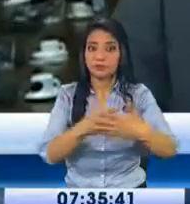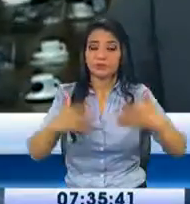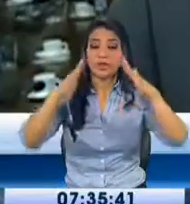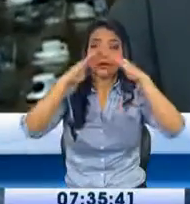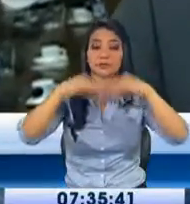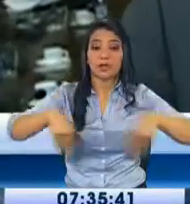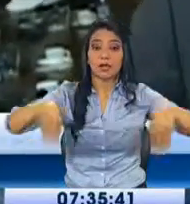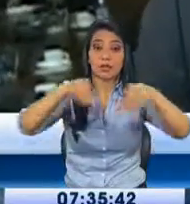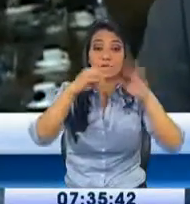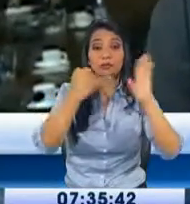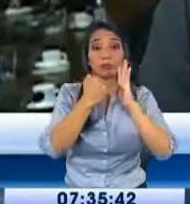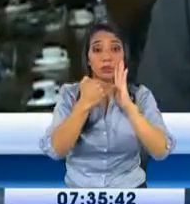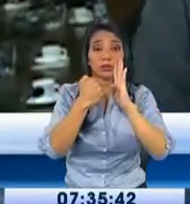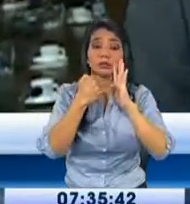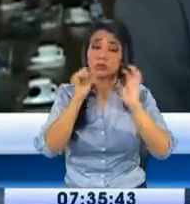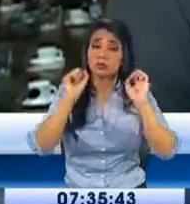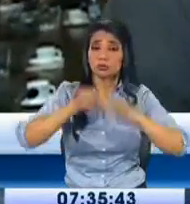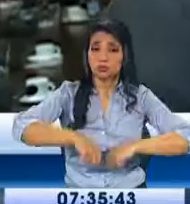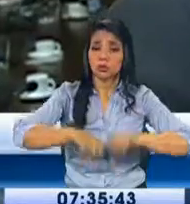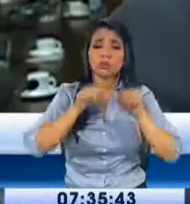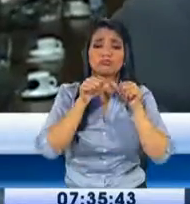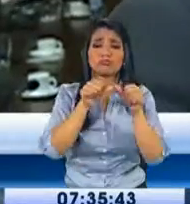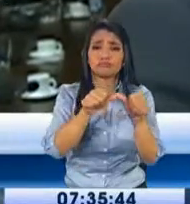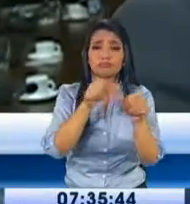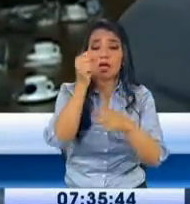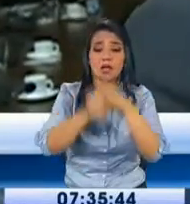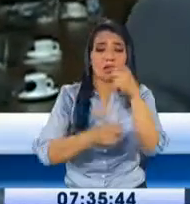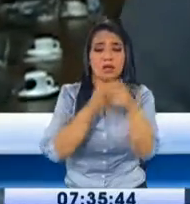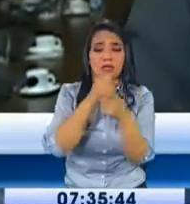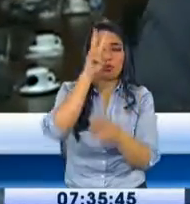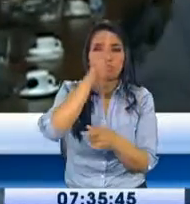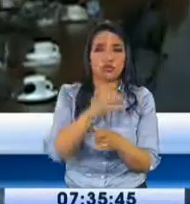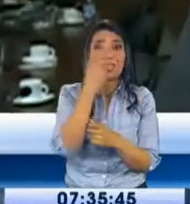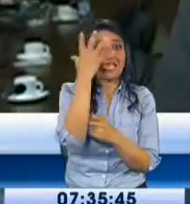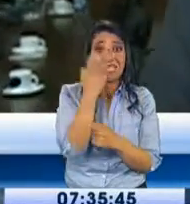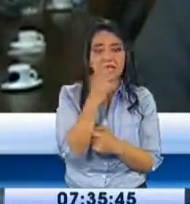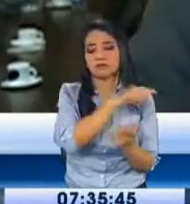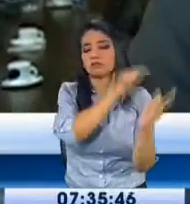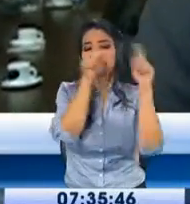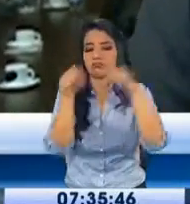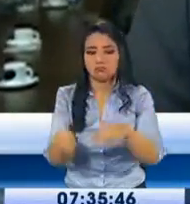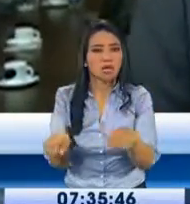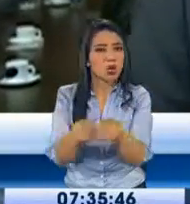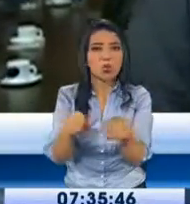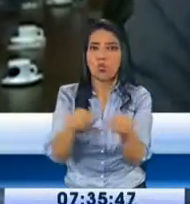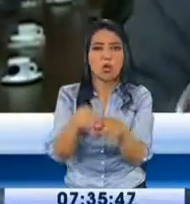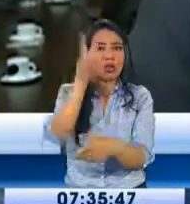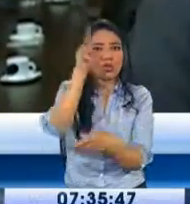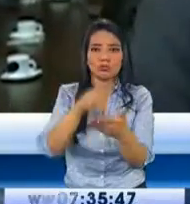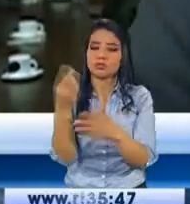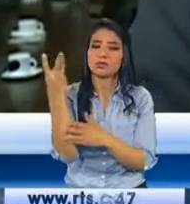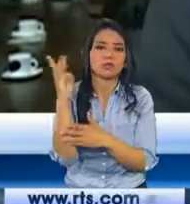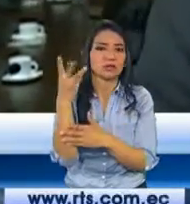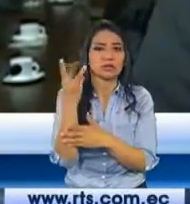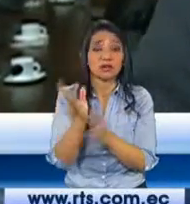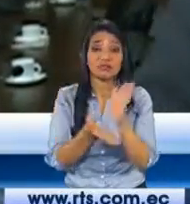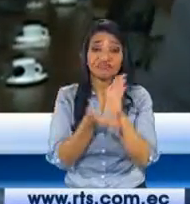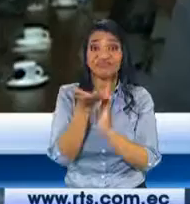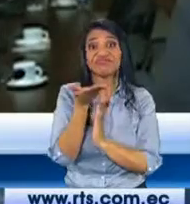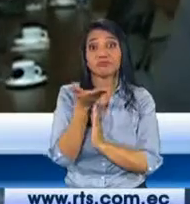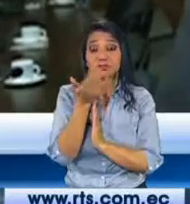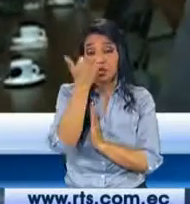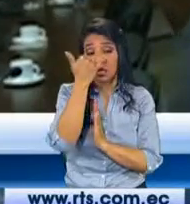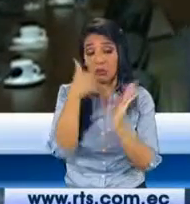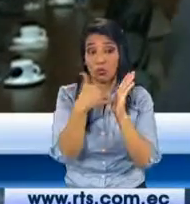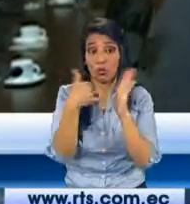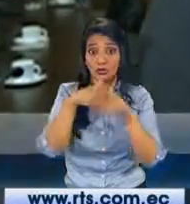otros impuestos relacionados a la propiedad que regía para el año 2015, de tal manera que para el año 2016 no subirán los impuestos